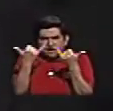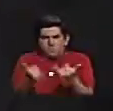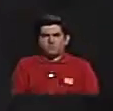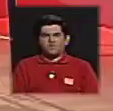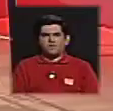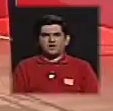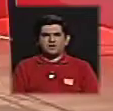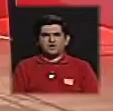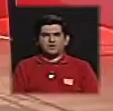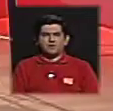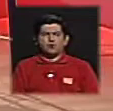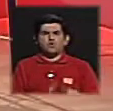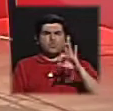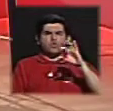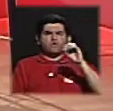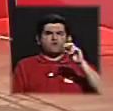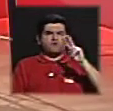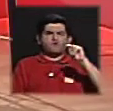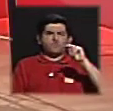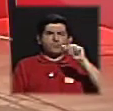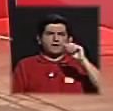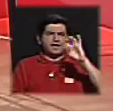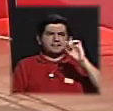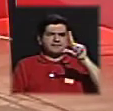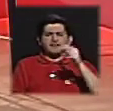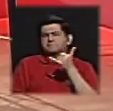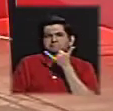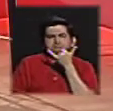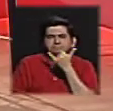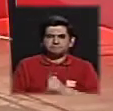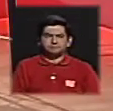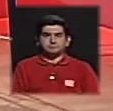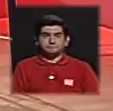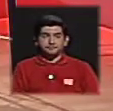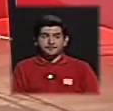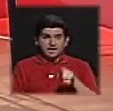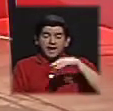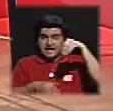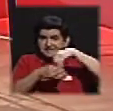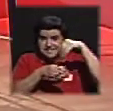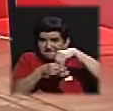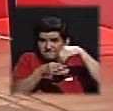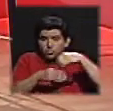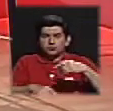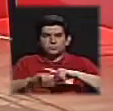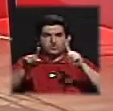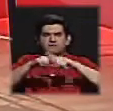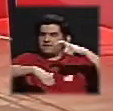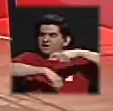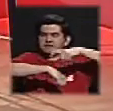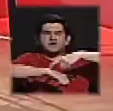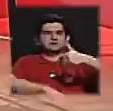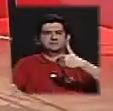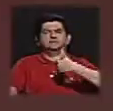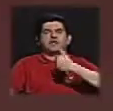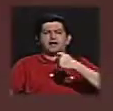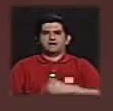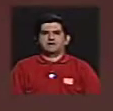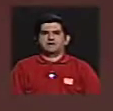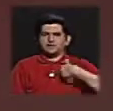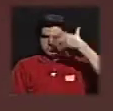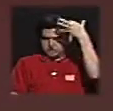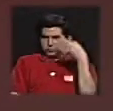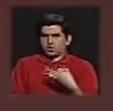Fonatel? Digamos, el Fonatel tiene diferentes momentos. Yo